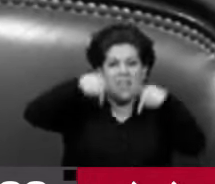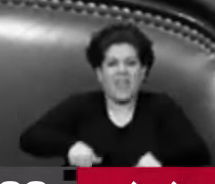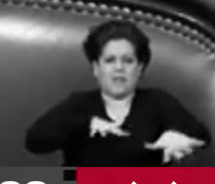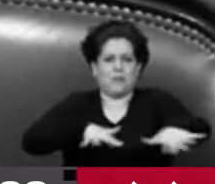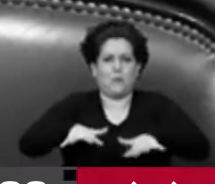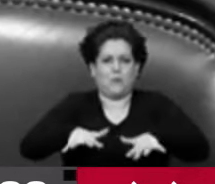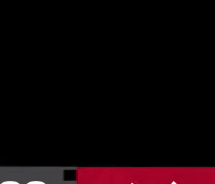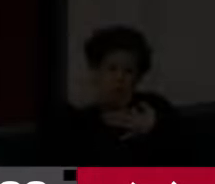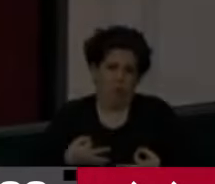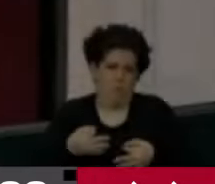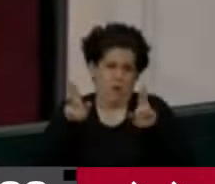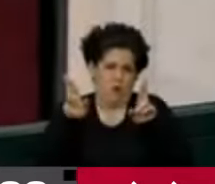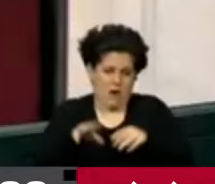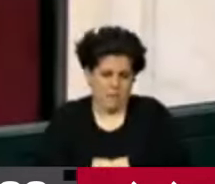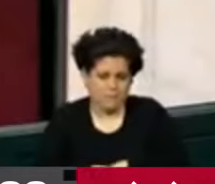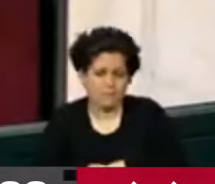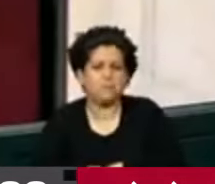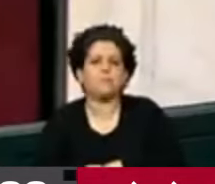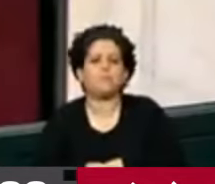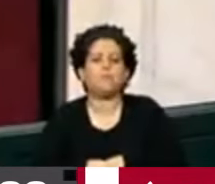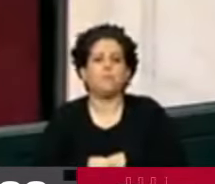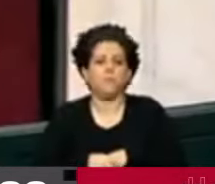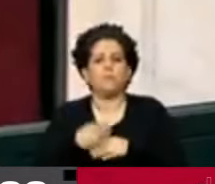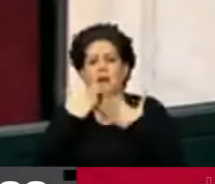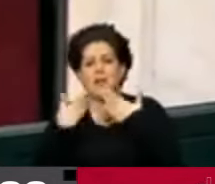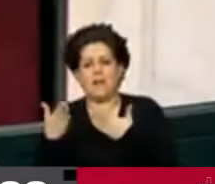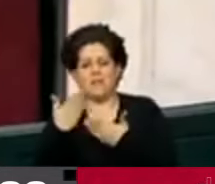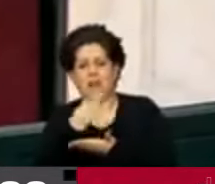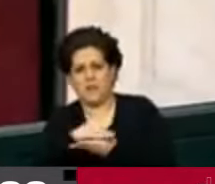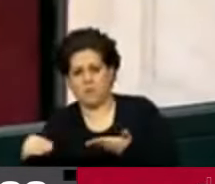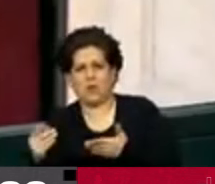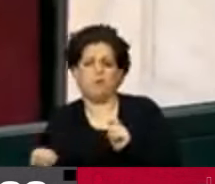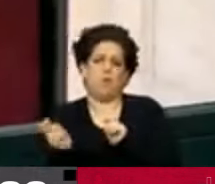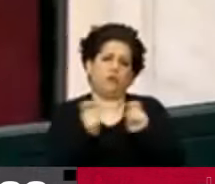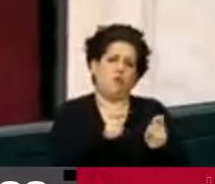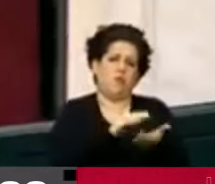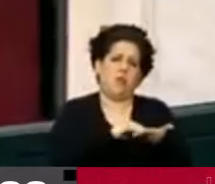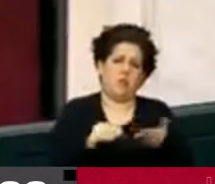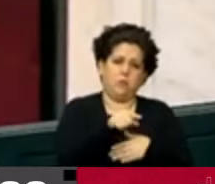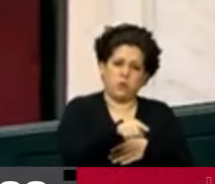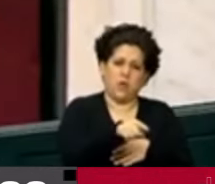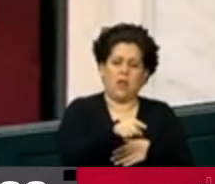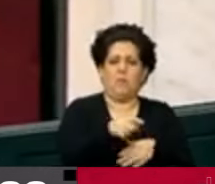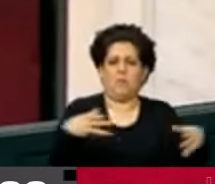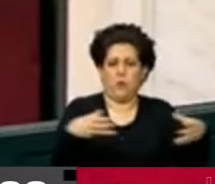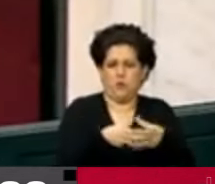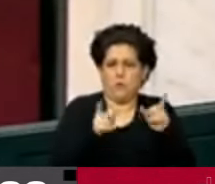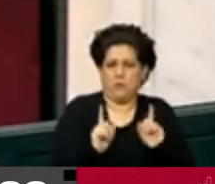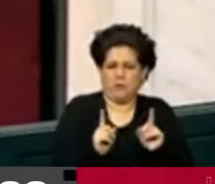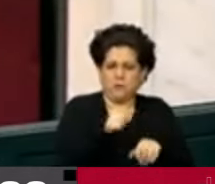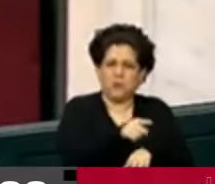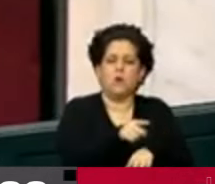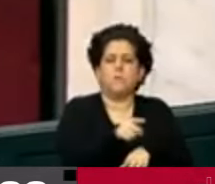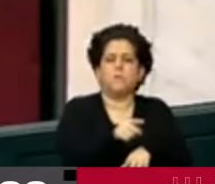dramático del país lo necesita. Continúa en uso de la palabra, completando el tiempo del bloque Evolución Radical, el diputado